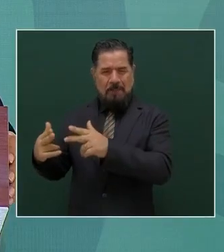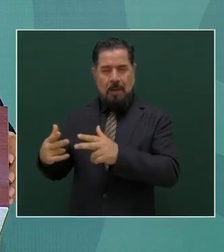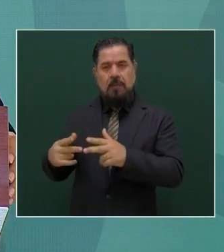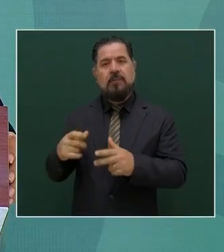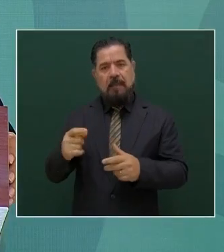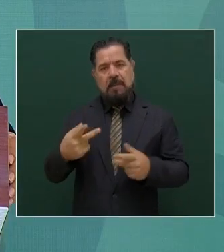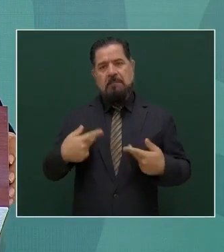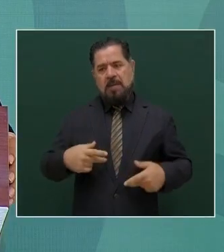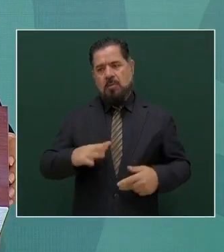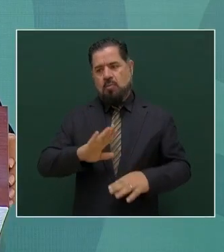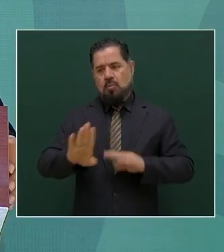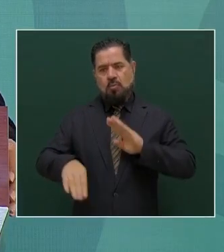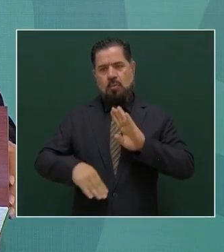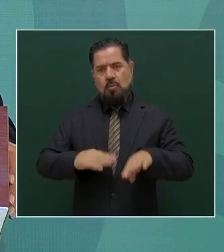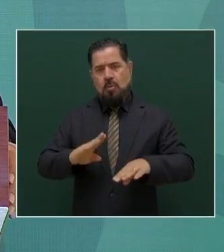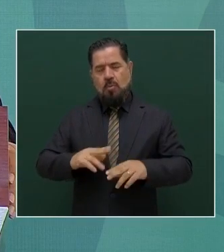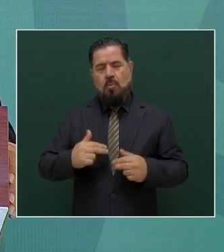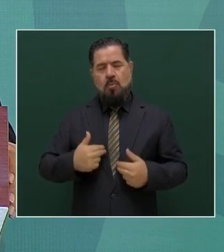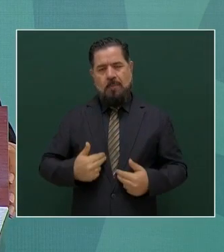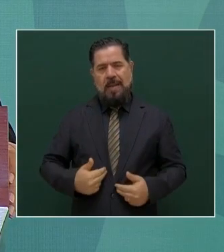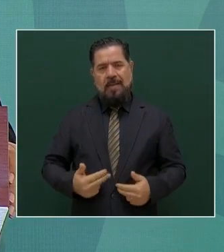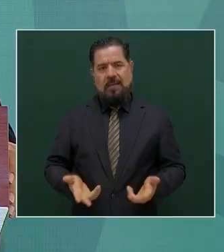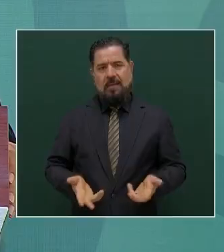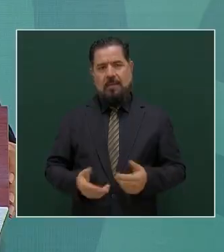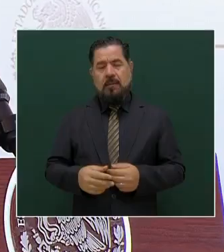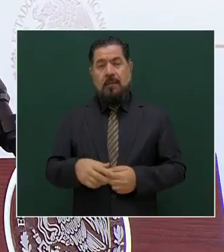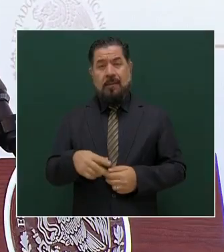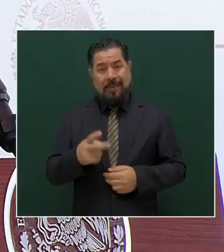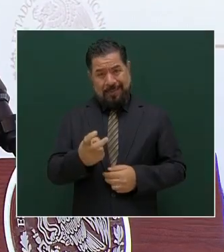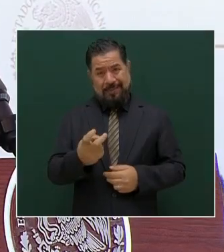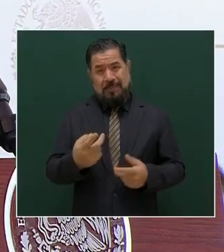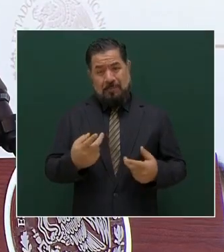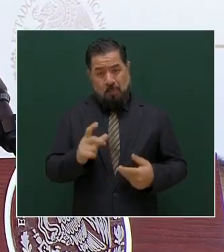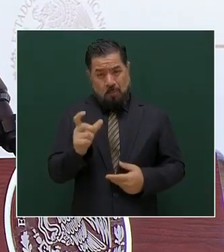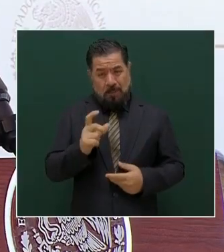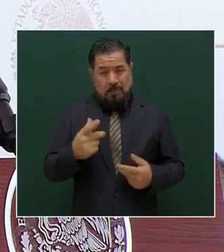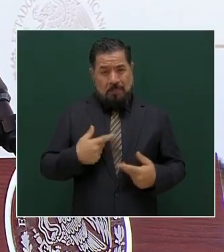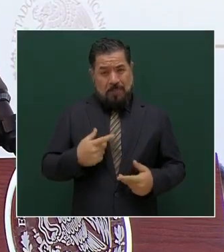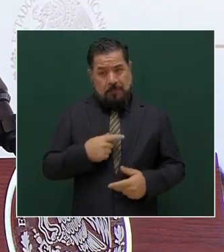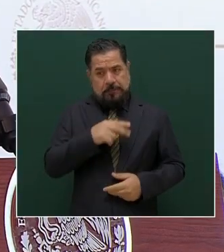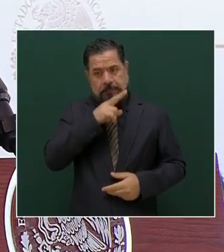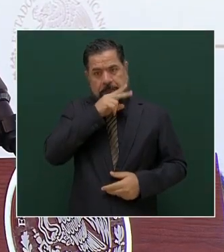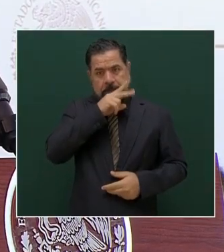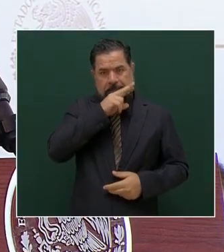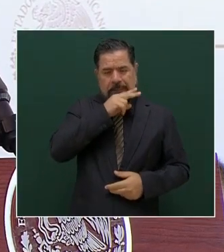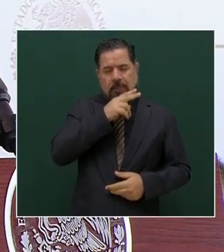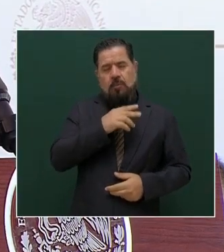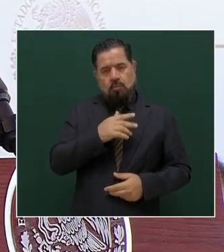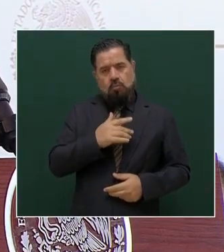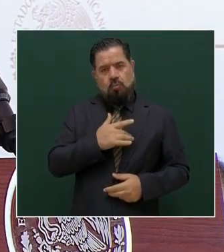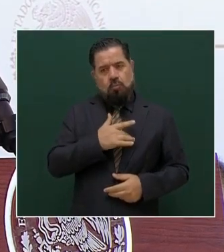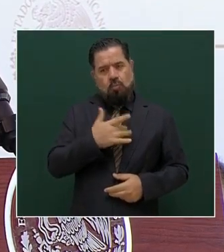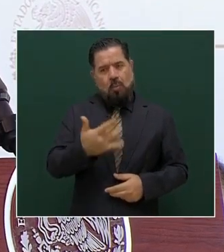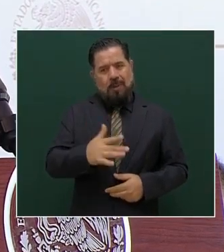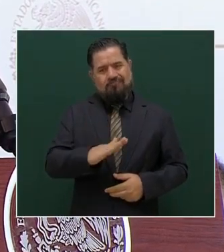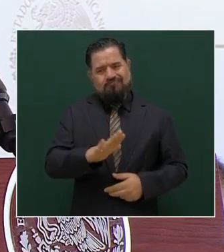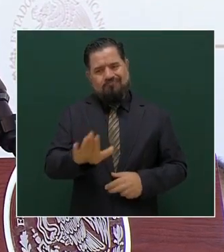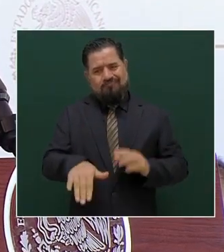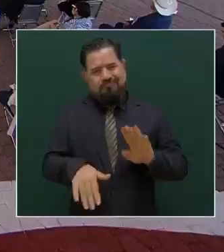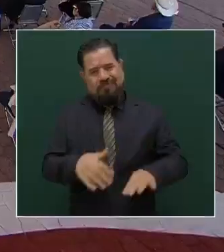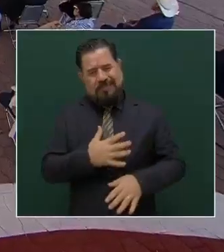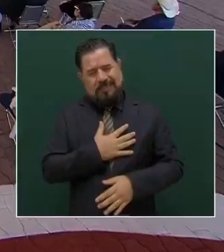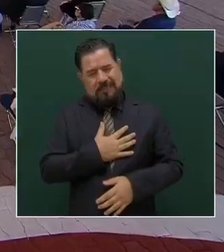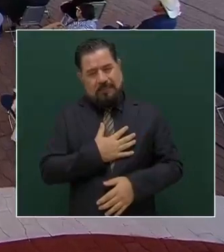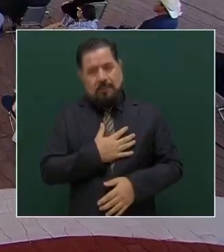vidas humanas, que son las que más preocupan, las que más duelen. Acá